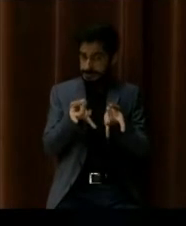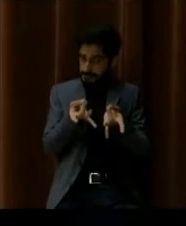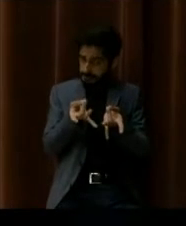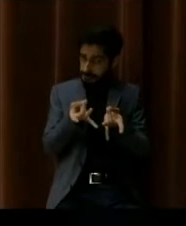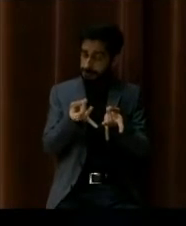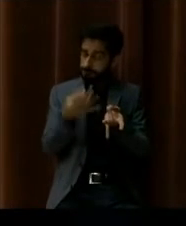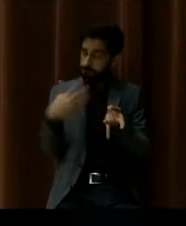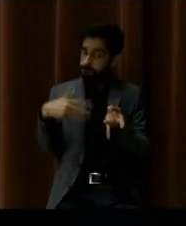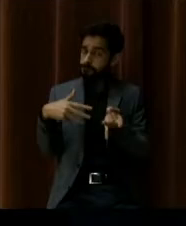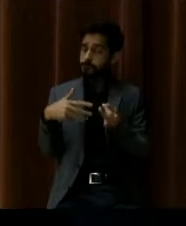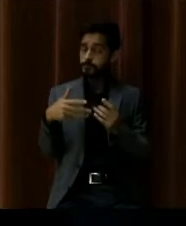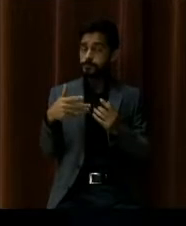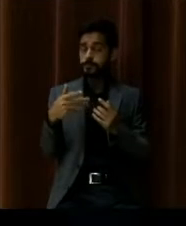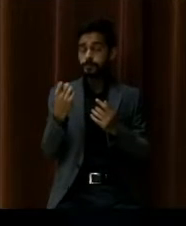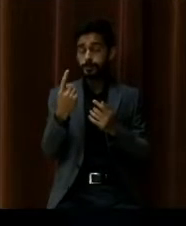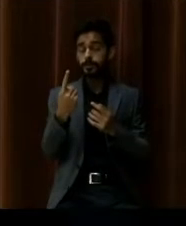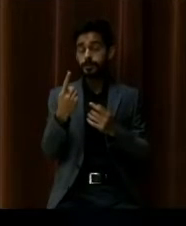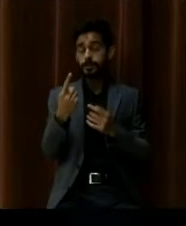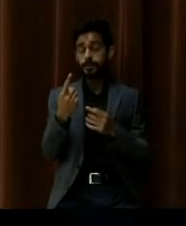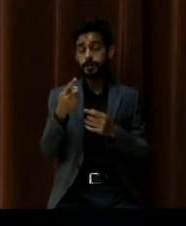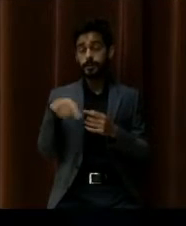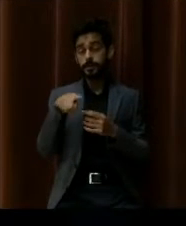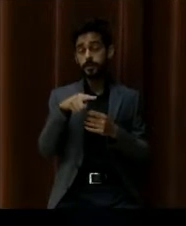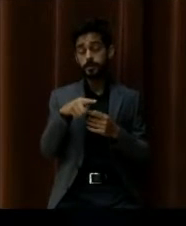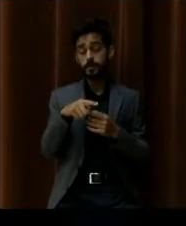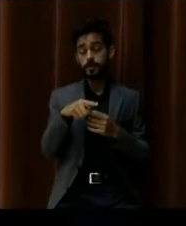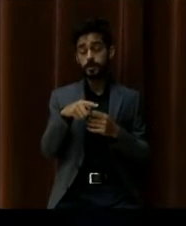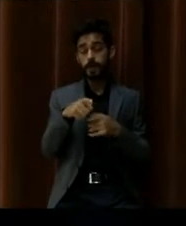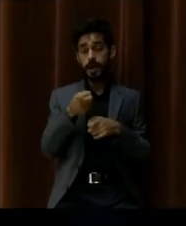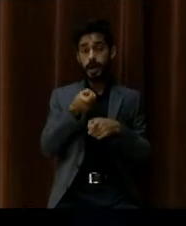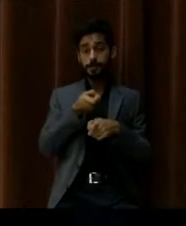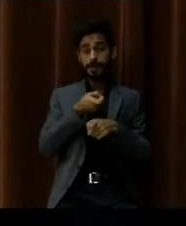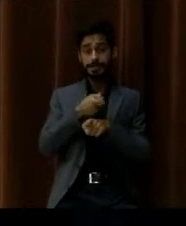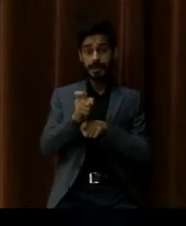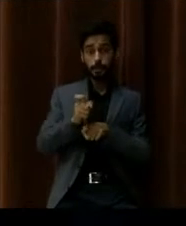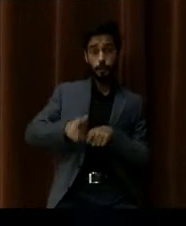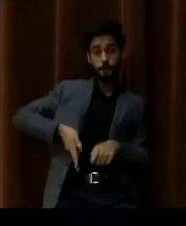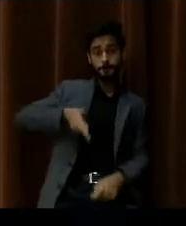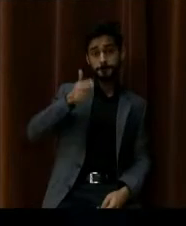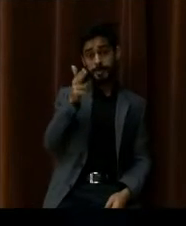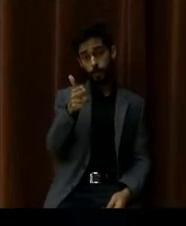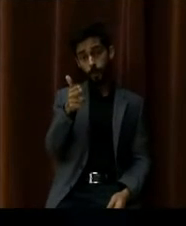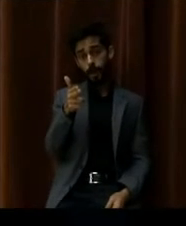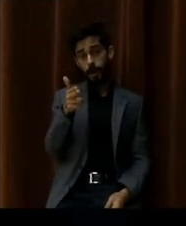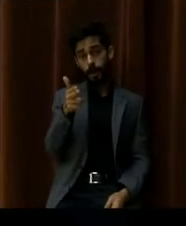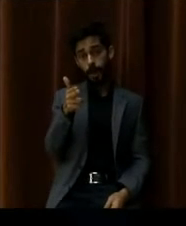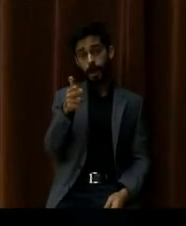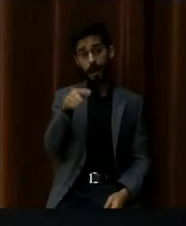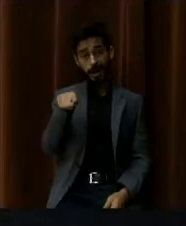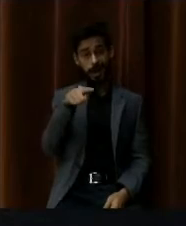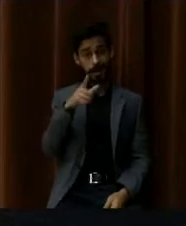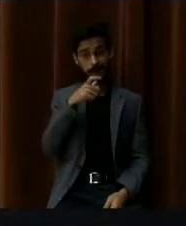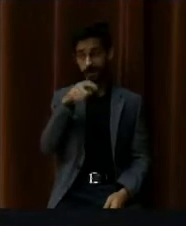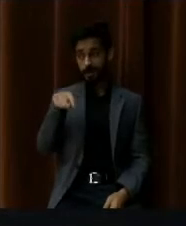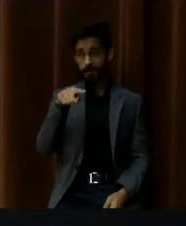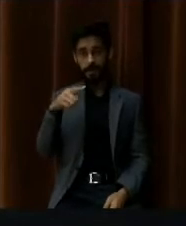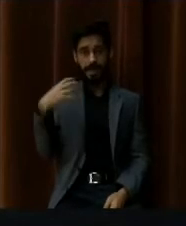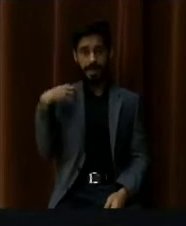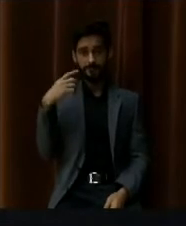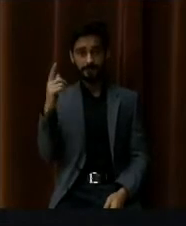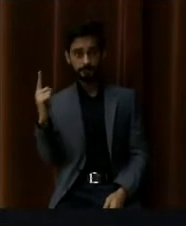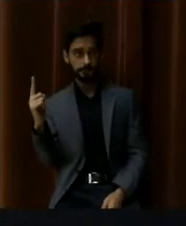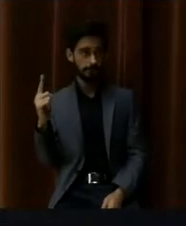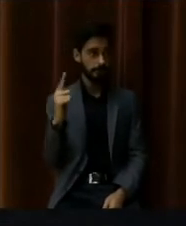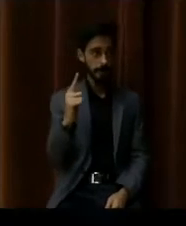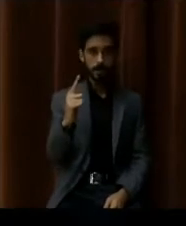está amenazado con pistola a la oficial de manejo perfecto del récord donde